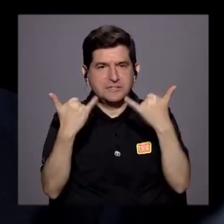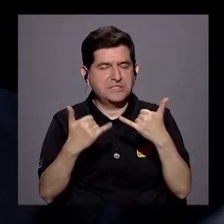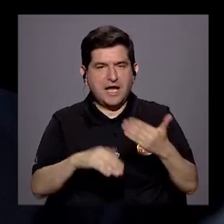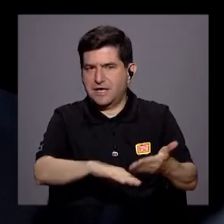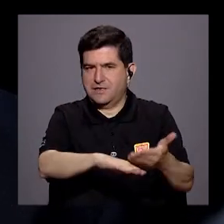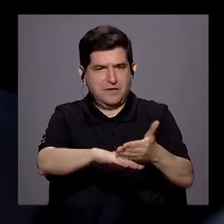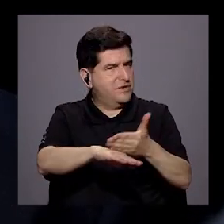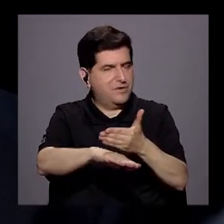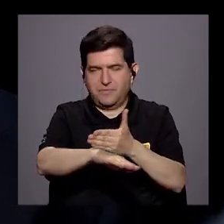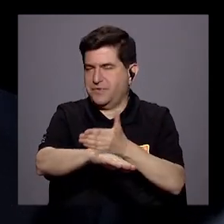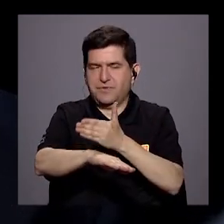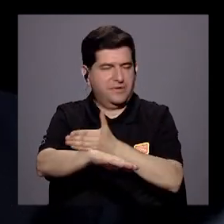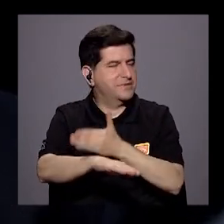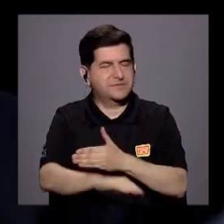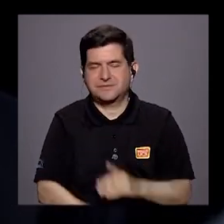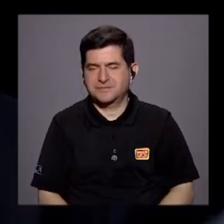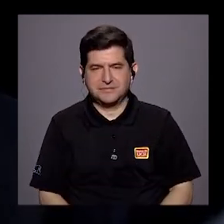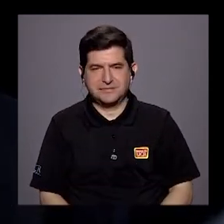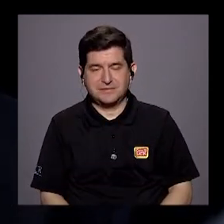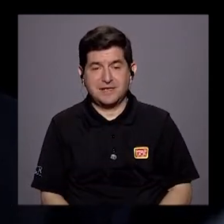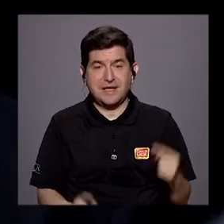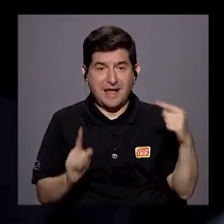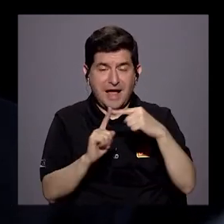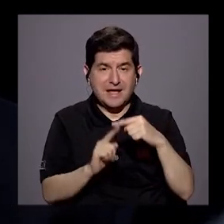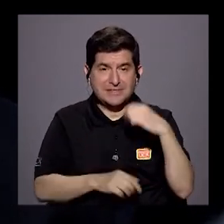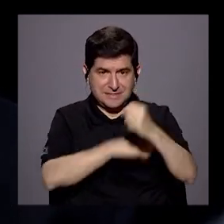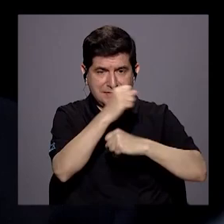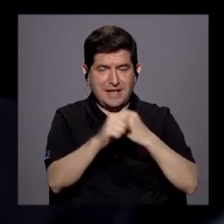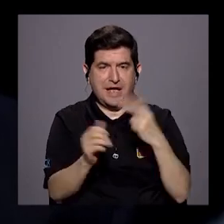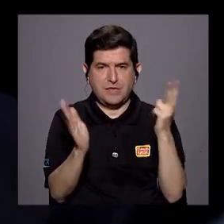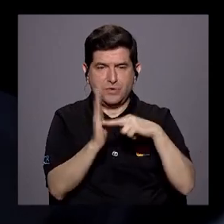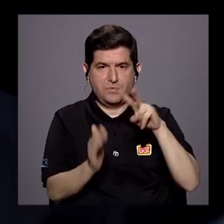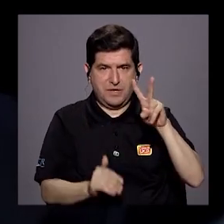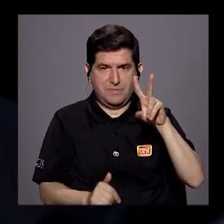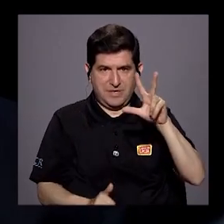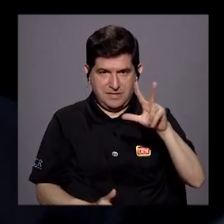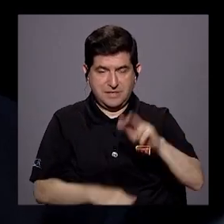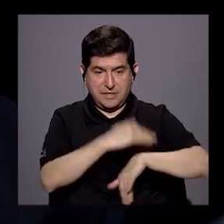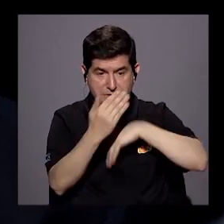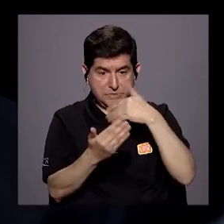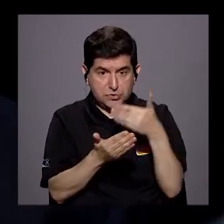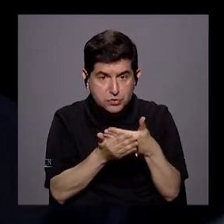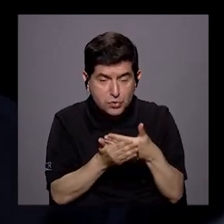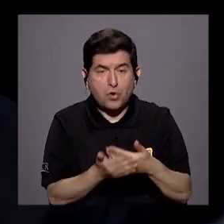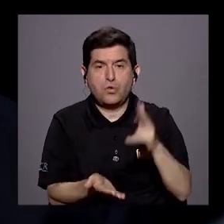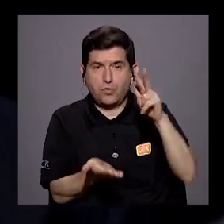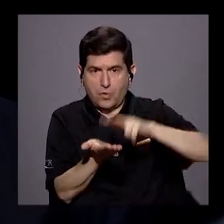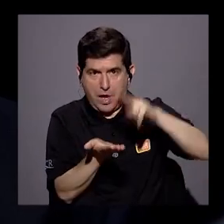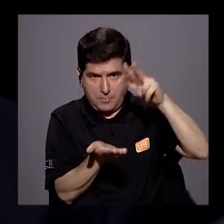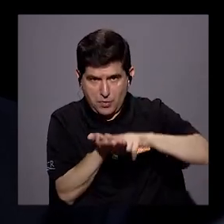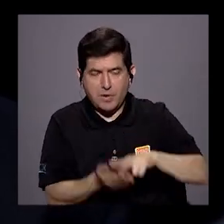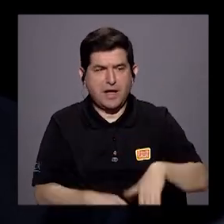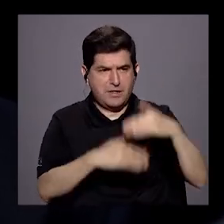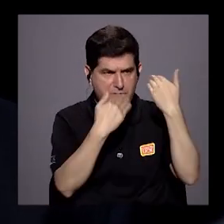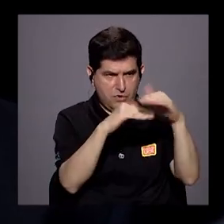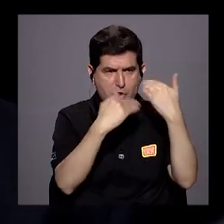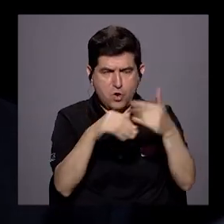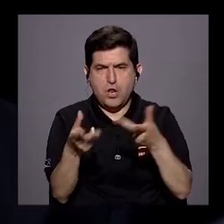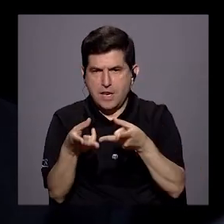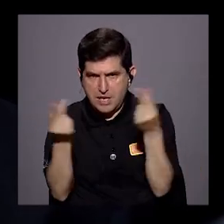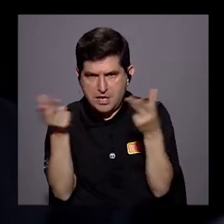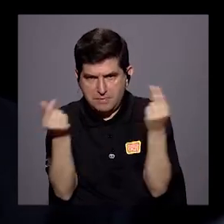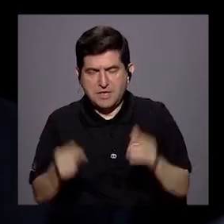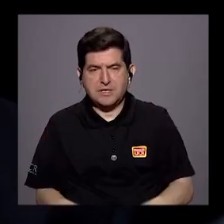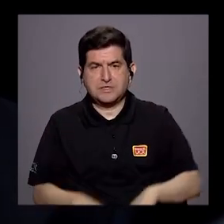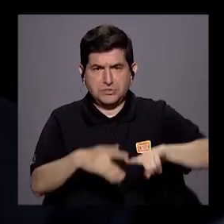se deben al publicar 11 ciento o sea de aquí al 23 se cumple todo lo que se ha aprobado la restricción de gasto que